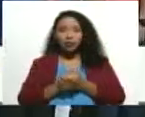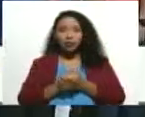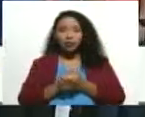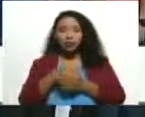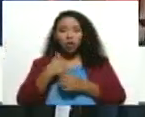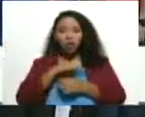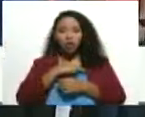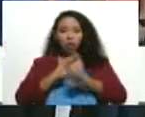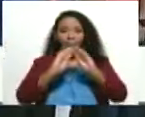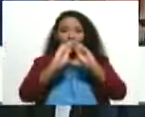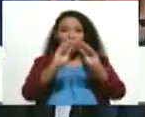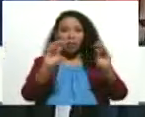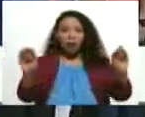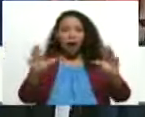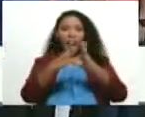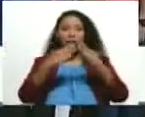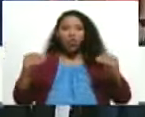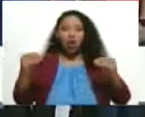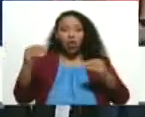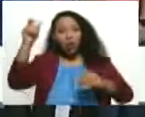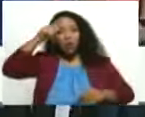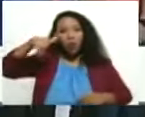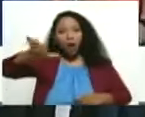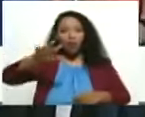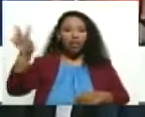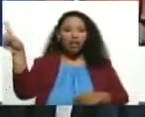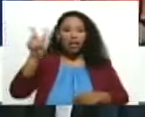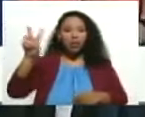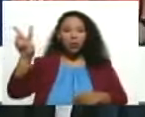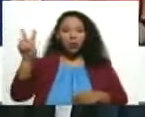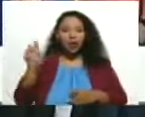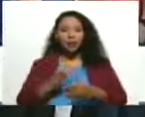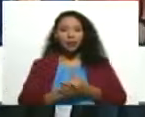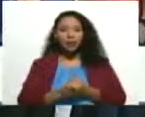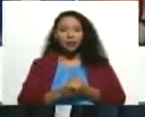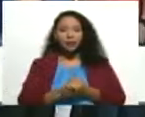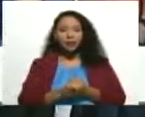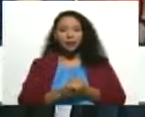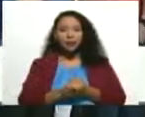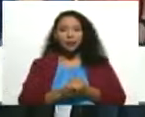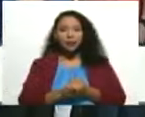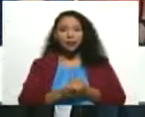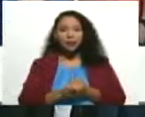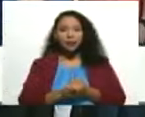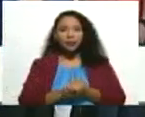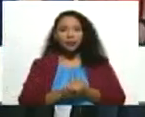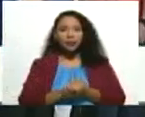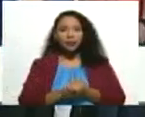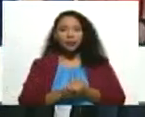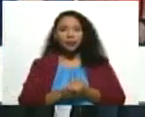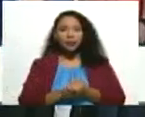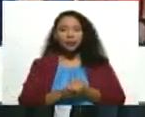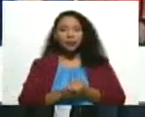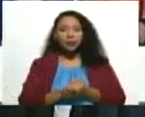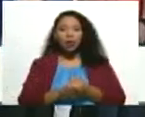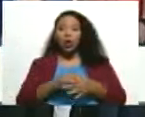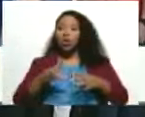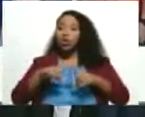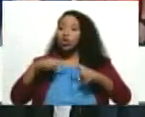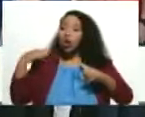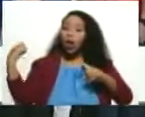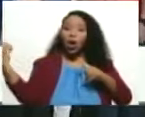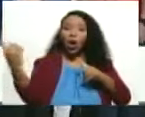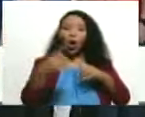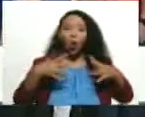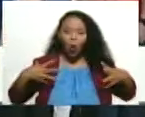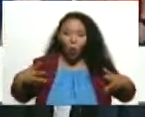convocamos a todas las venezolanas de bien, a todos los venezolanos de bien, a que vamos juntos, a